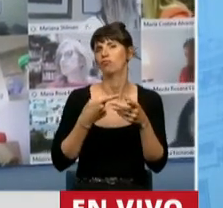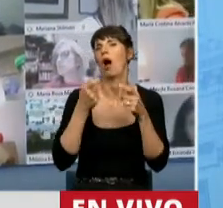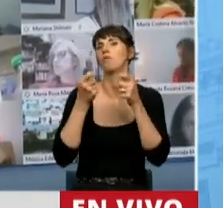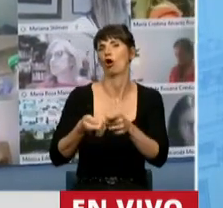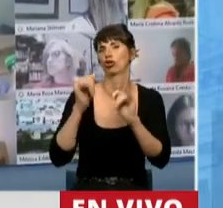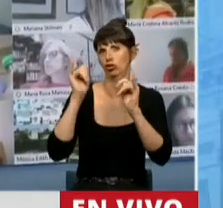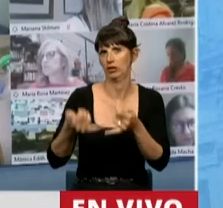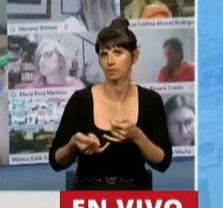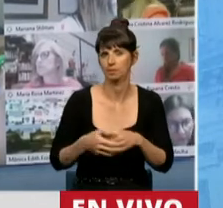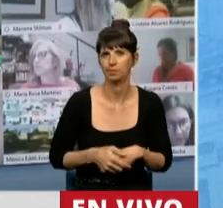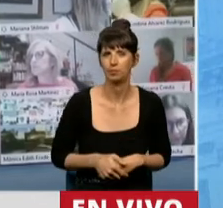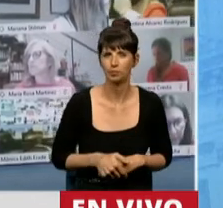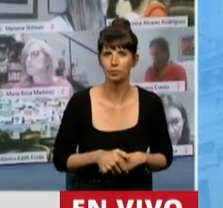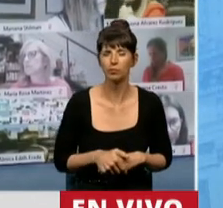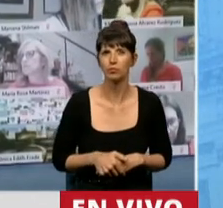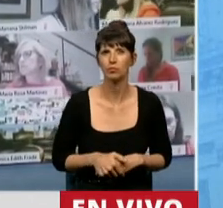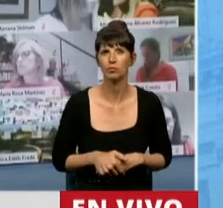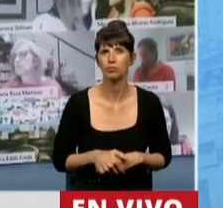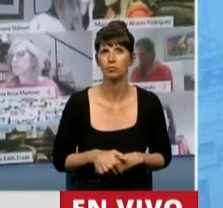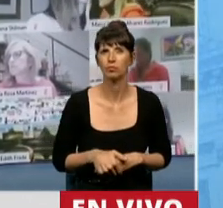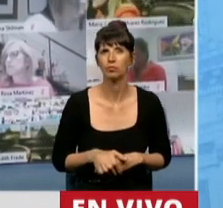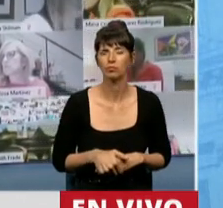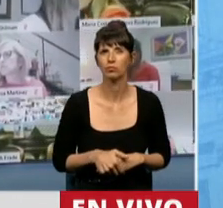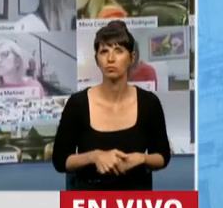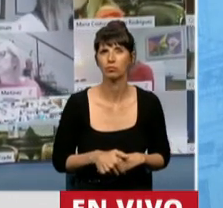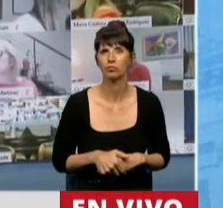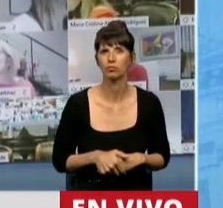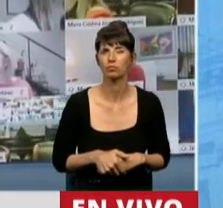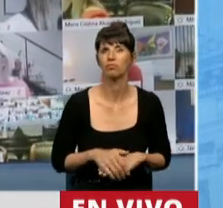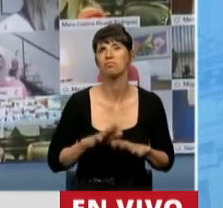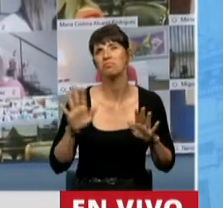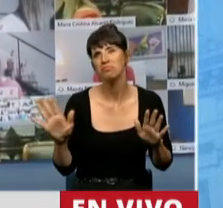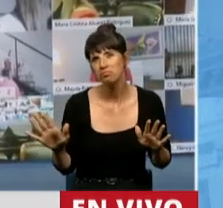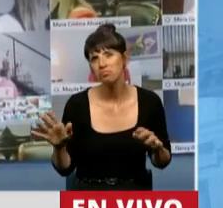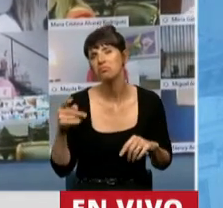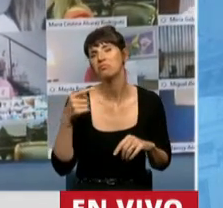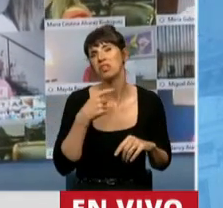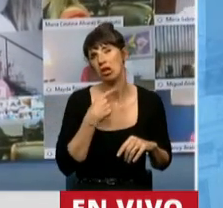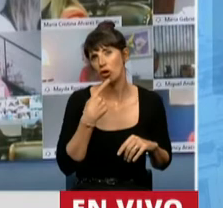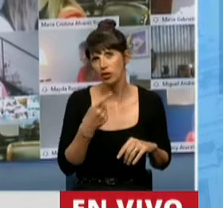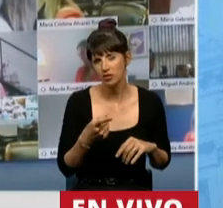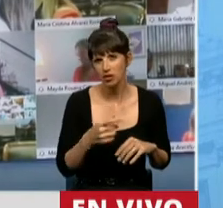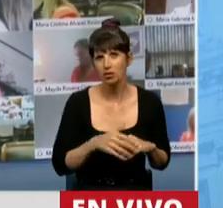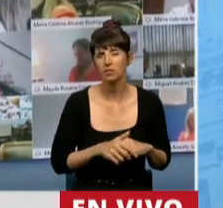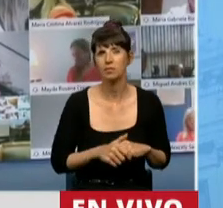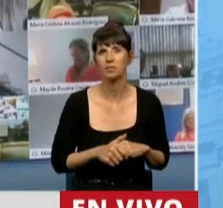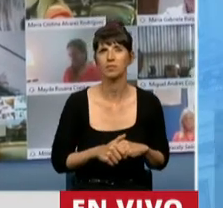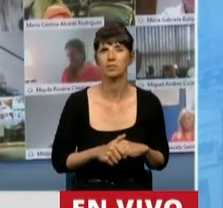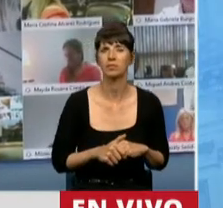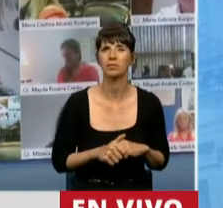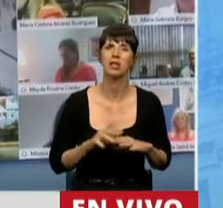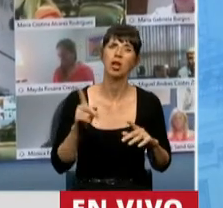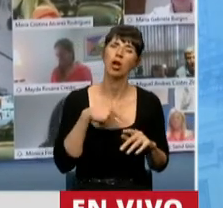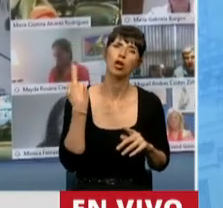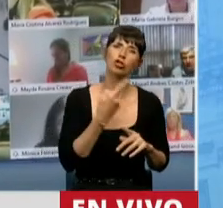este proyecto. Puede resultar, señalo finalmente, que no nos llena